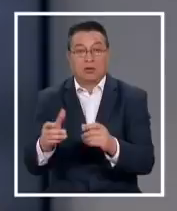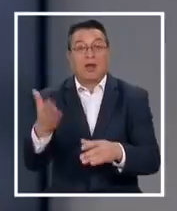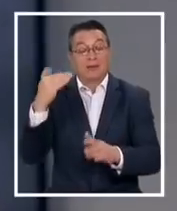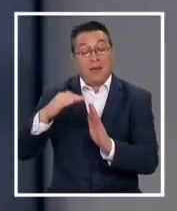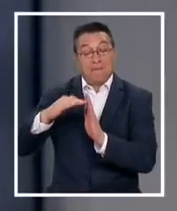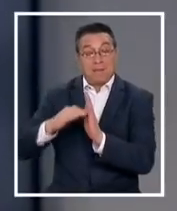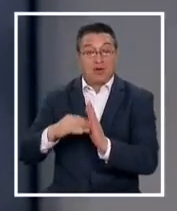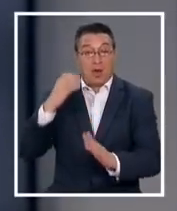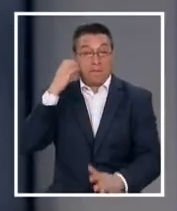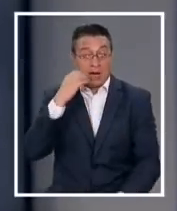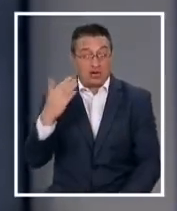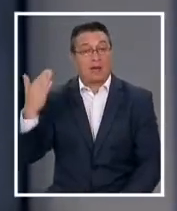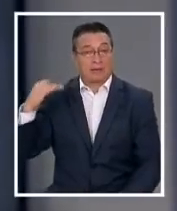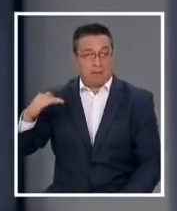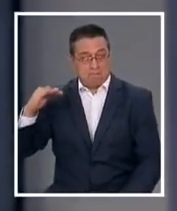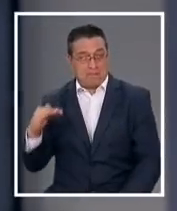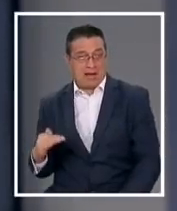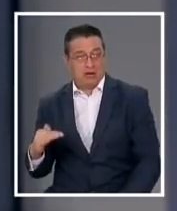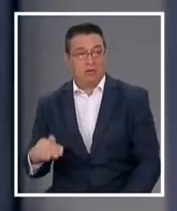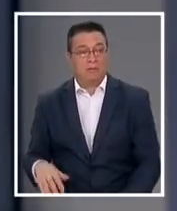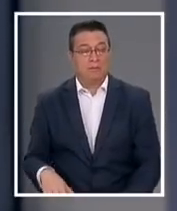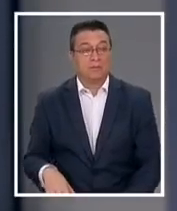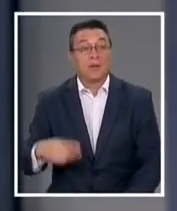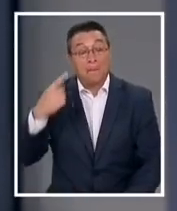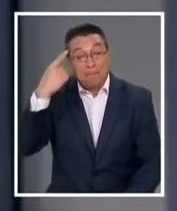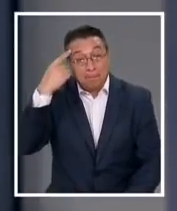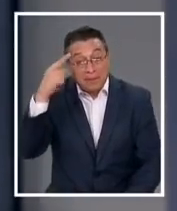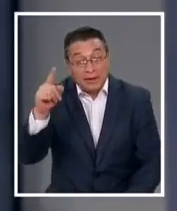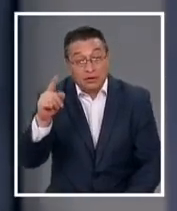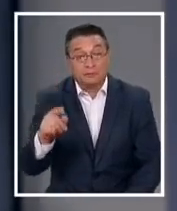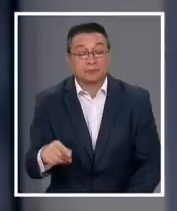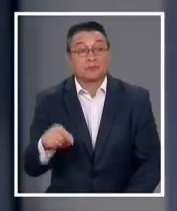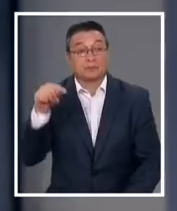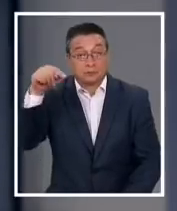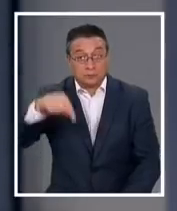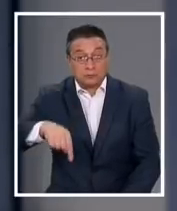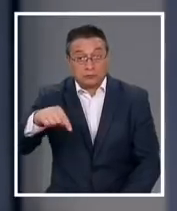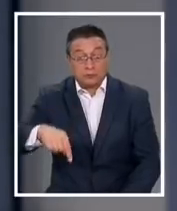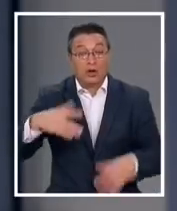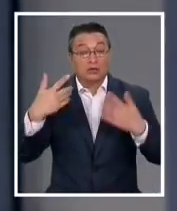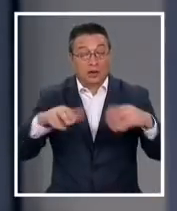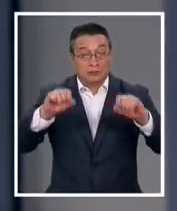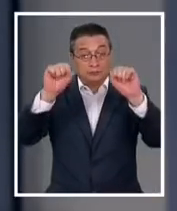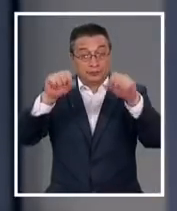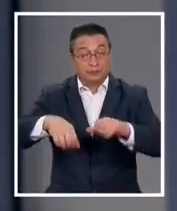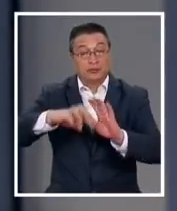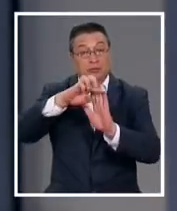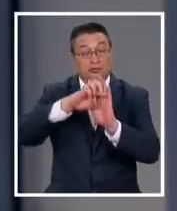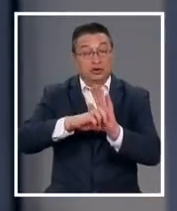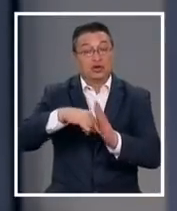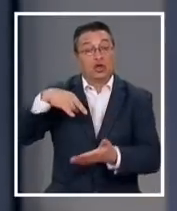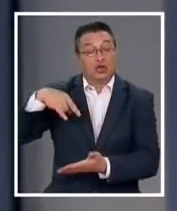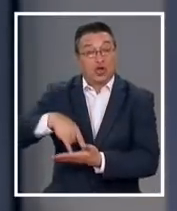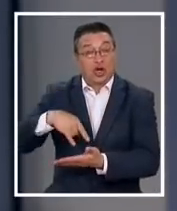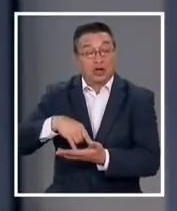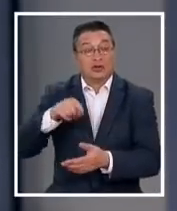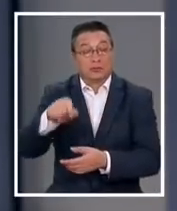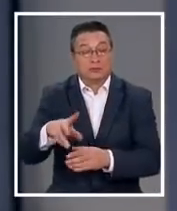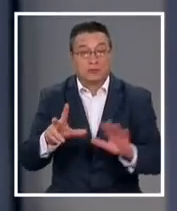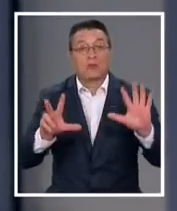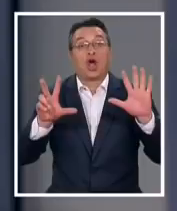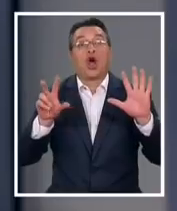en mayo del año pasado. ¿Ya? Pero resulta que ahora se acaba de aprobar un proyecto en el Congreso, ¿no es cierto?, que lleva esto